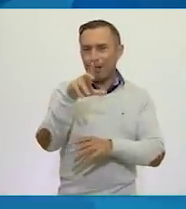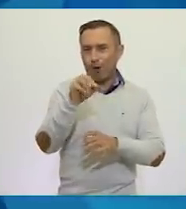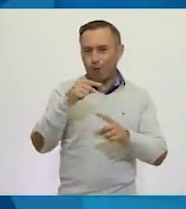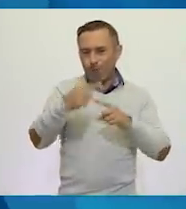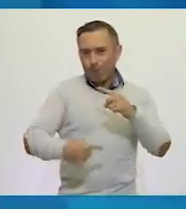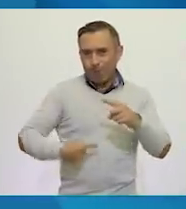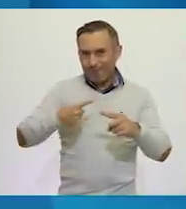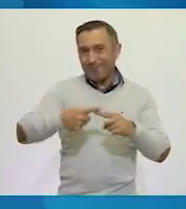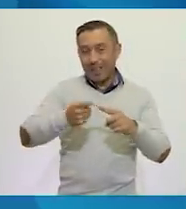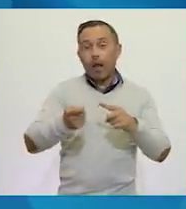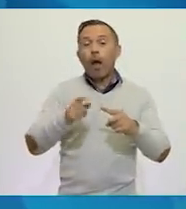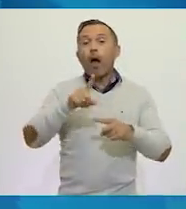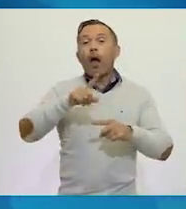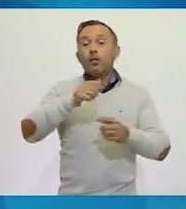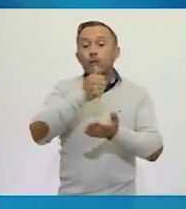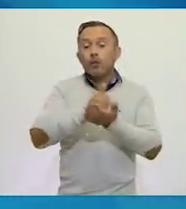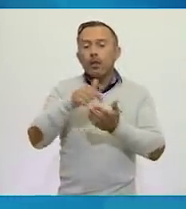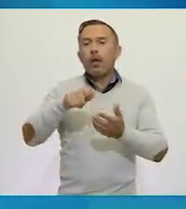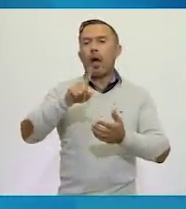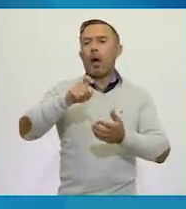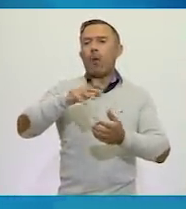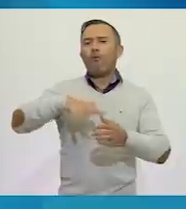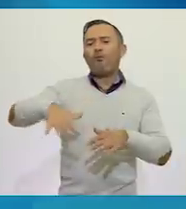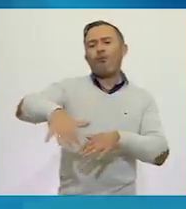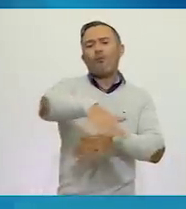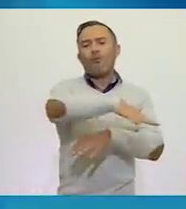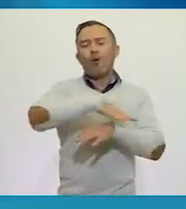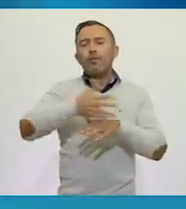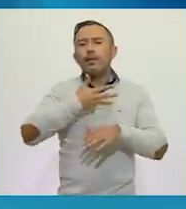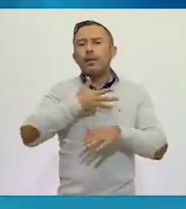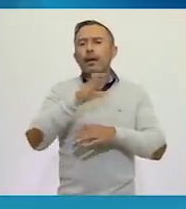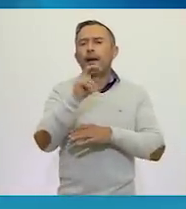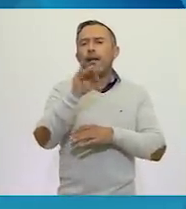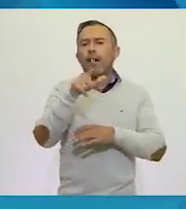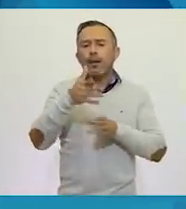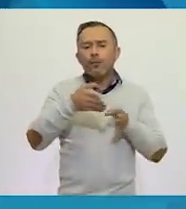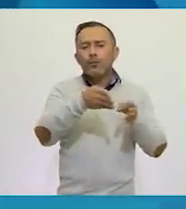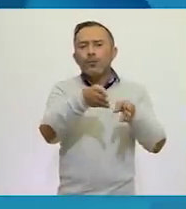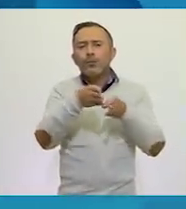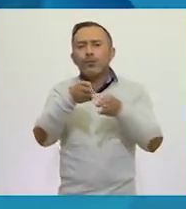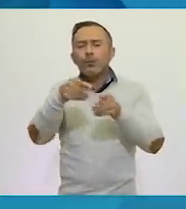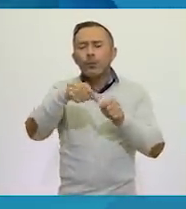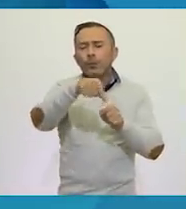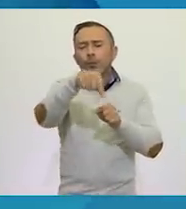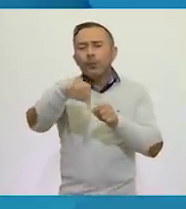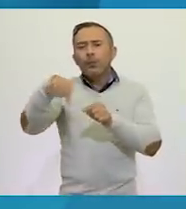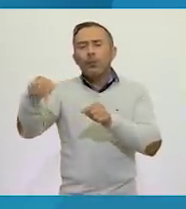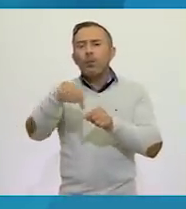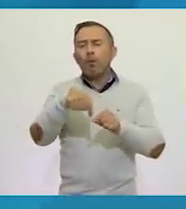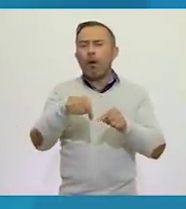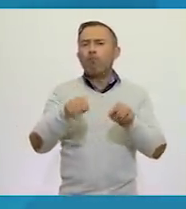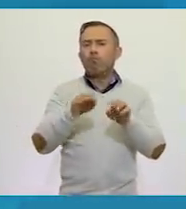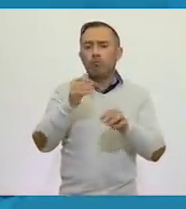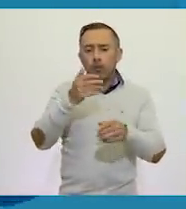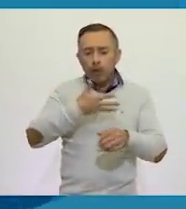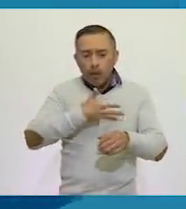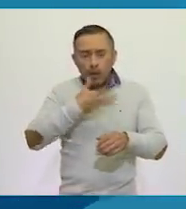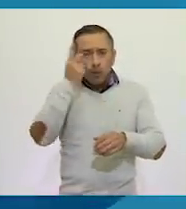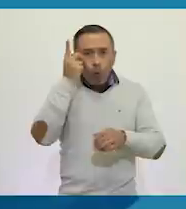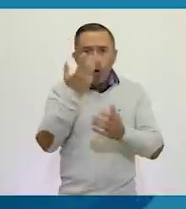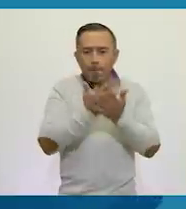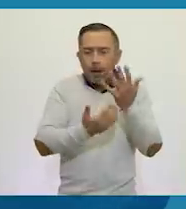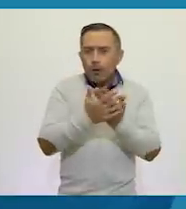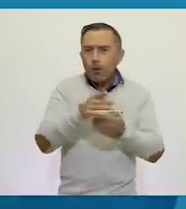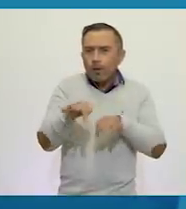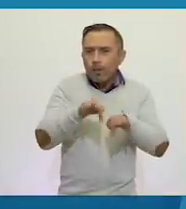agua, comunicaba al exterior a través de canales. Las poblaciones y barrios que pertenecían a su red de influencia otorgaban sus bienes o su trabajo